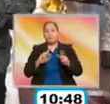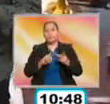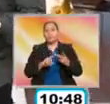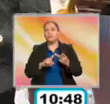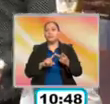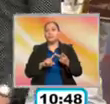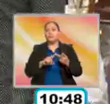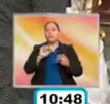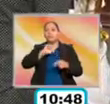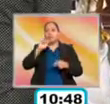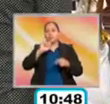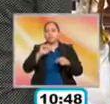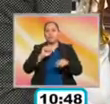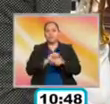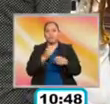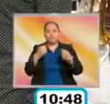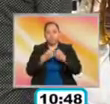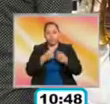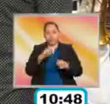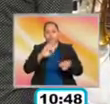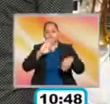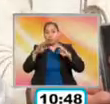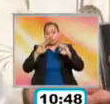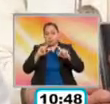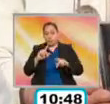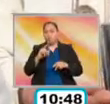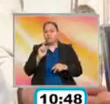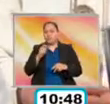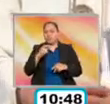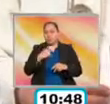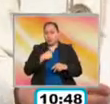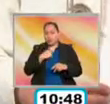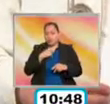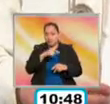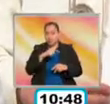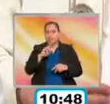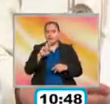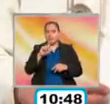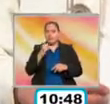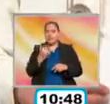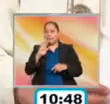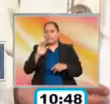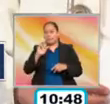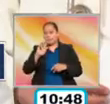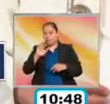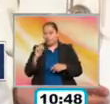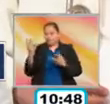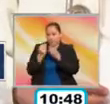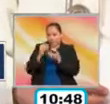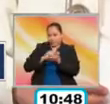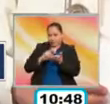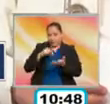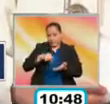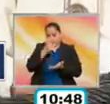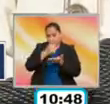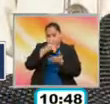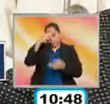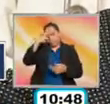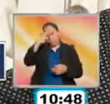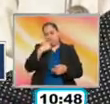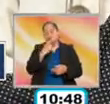de Bumper Choque. Mundo Destruido es una canción que escribí con un gran compositor, un gran amigo mío que se llama Rayleigh Barba, precisamente aquí en la Ciudad de México, en una